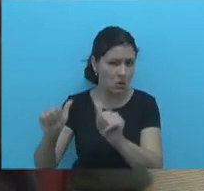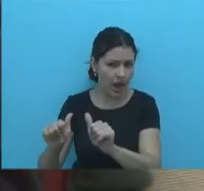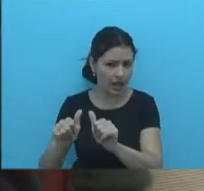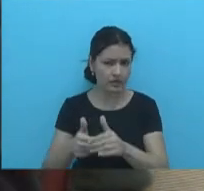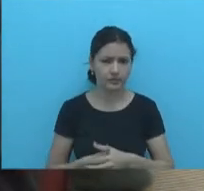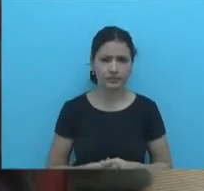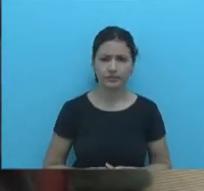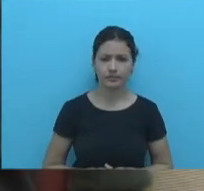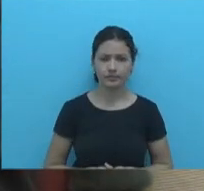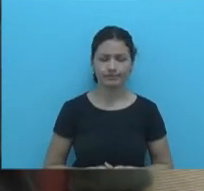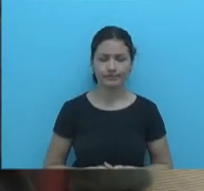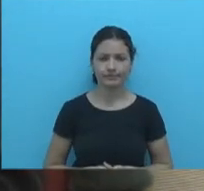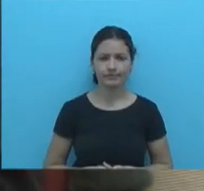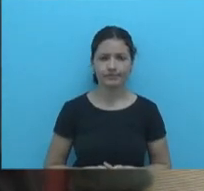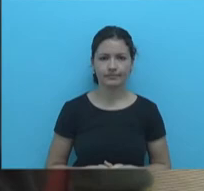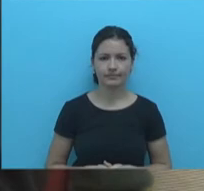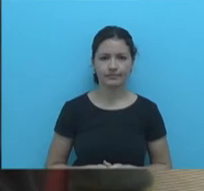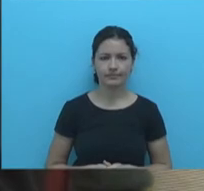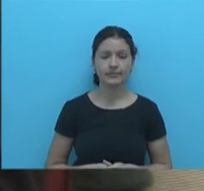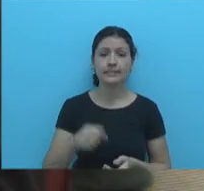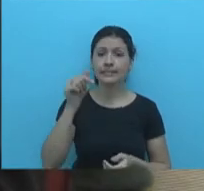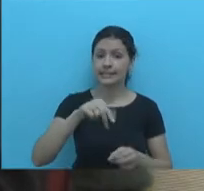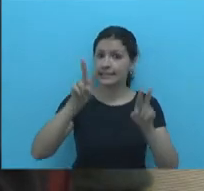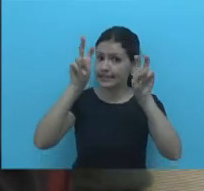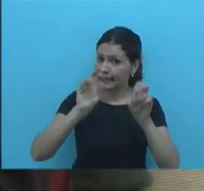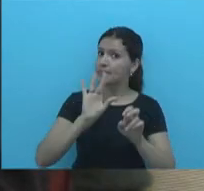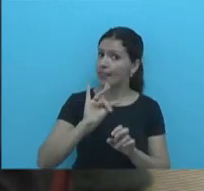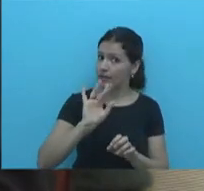Qué complicado, ¿eh? Así está en la cámara.